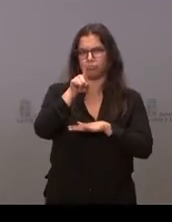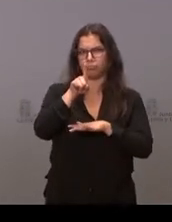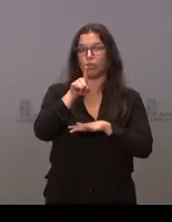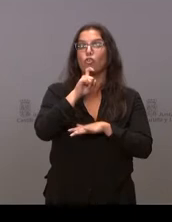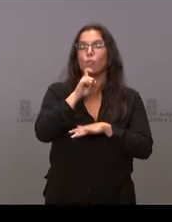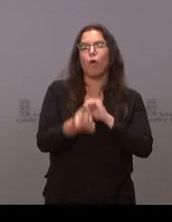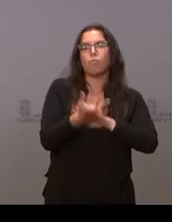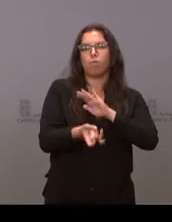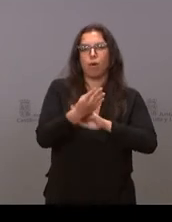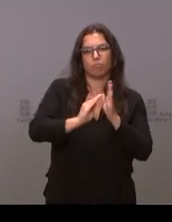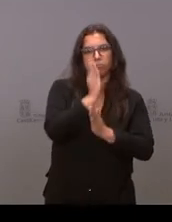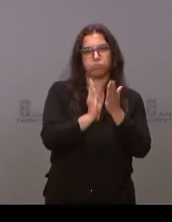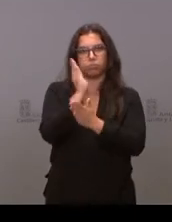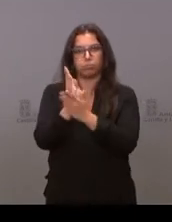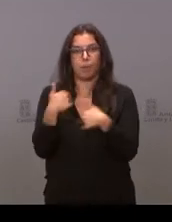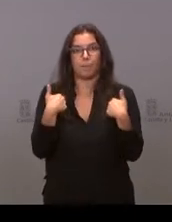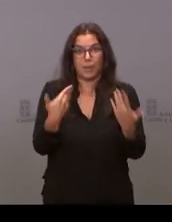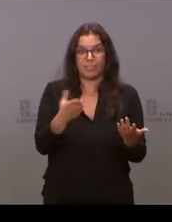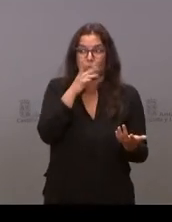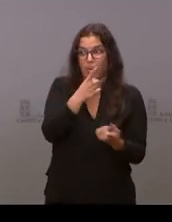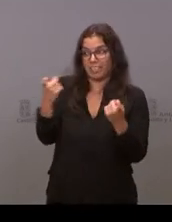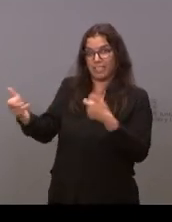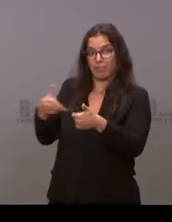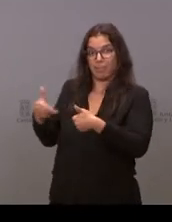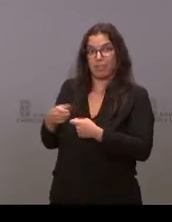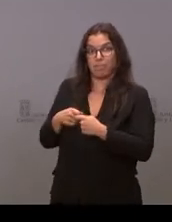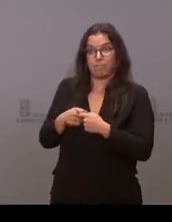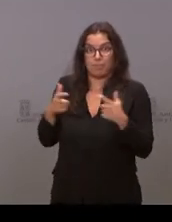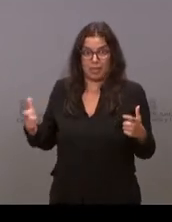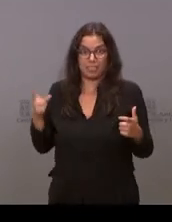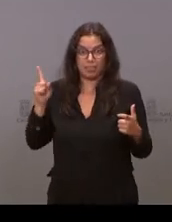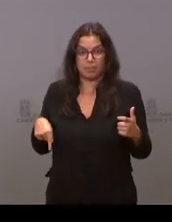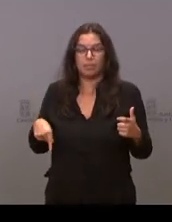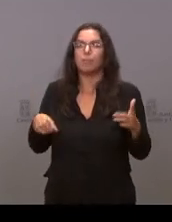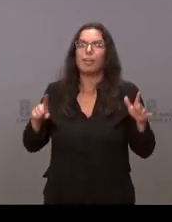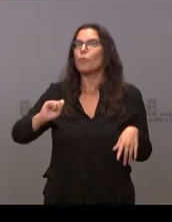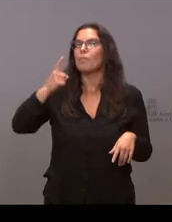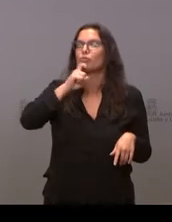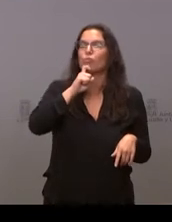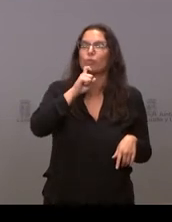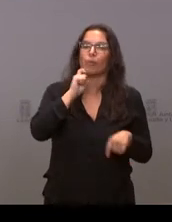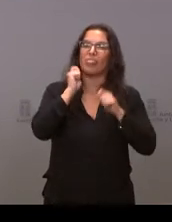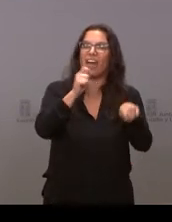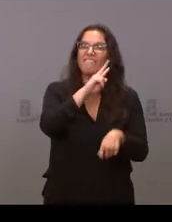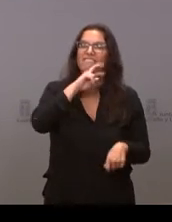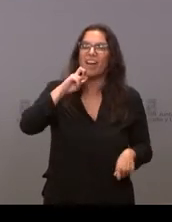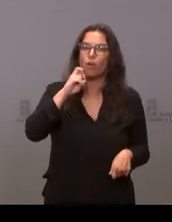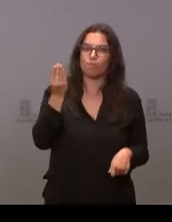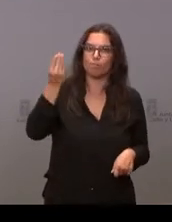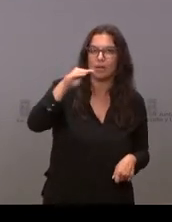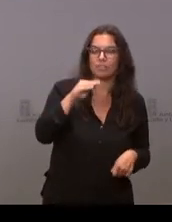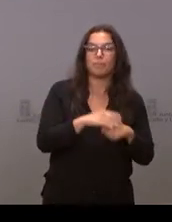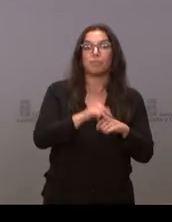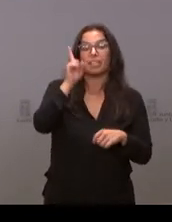más, porque habrá mayores necesidades, pero sobre todo creando más valor. Y particularmente, debo decir,